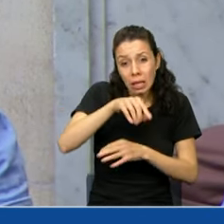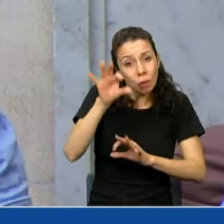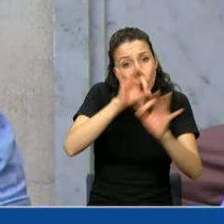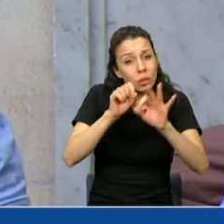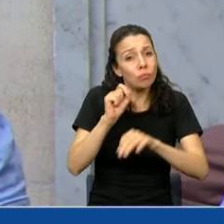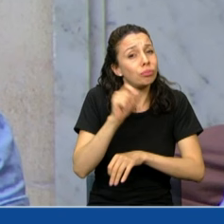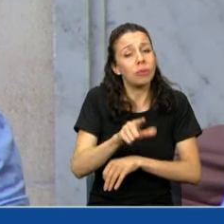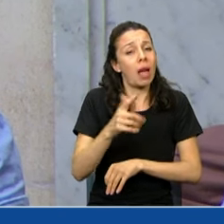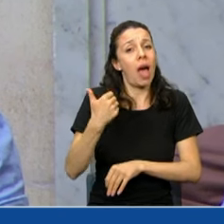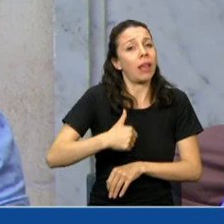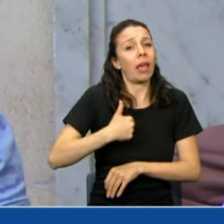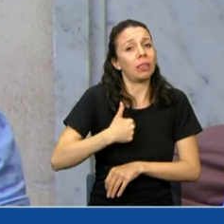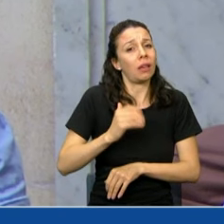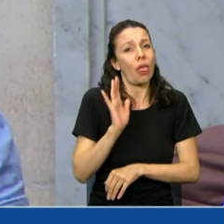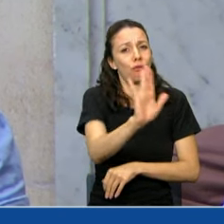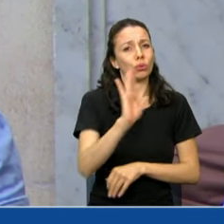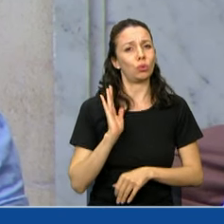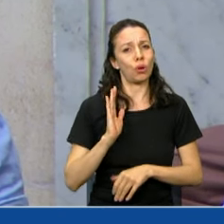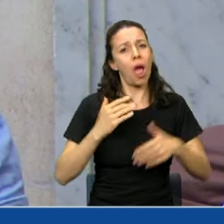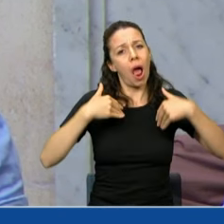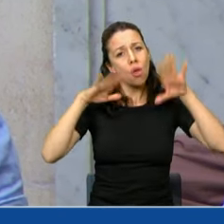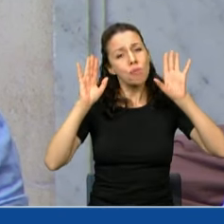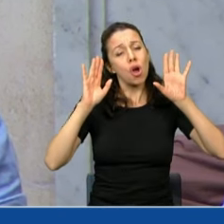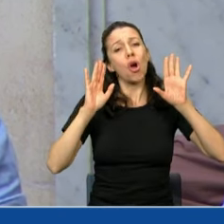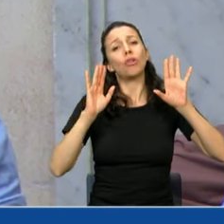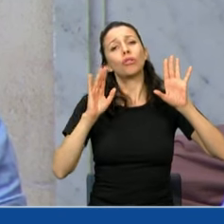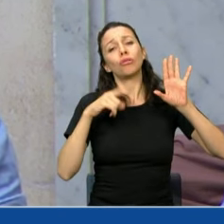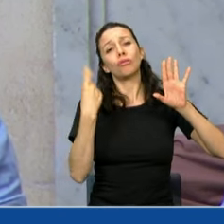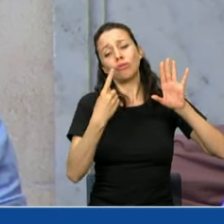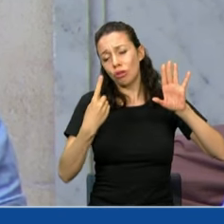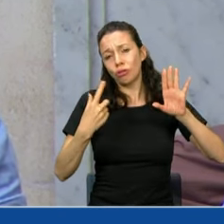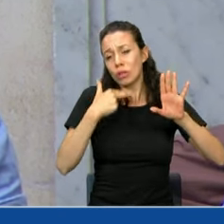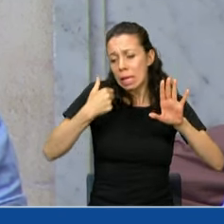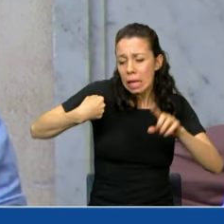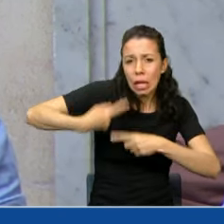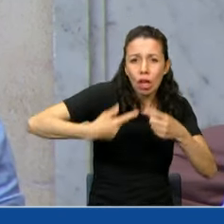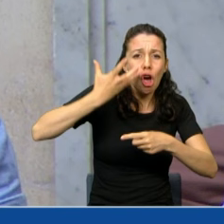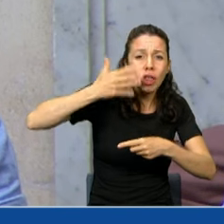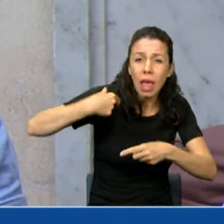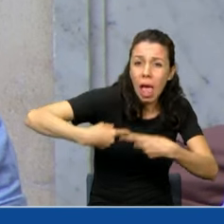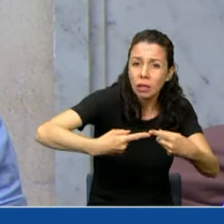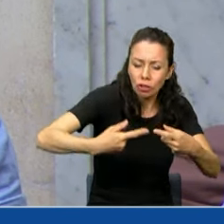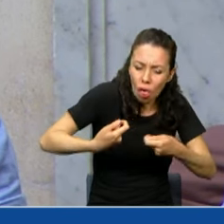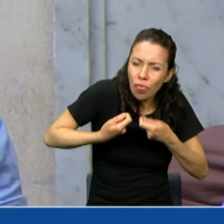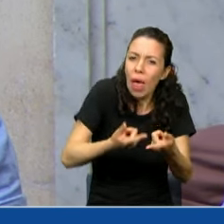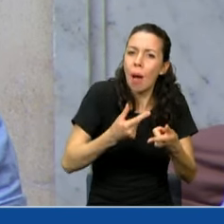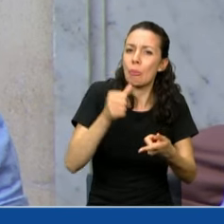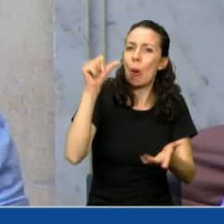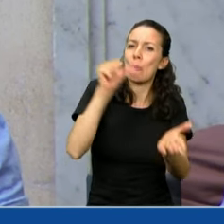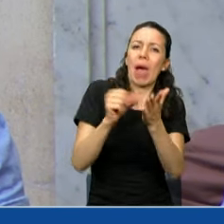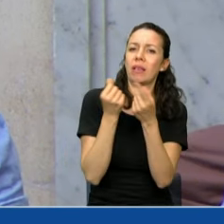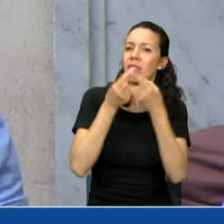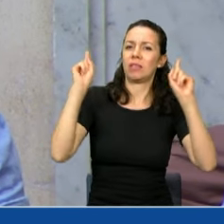viene y que tal vez Nosotros le estemos dejando a nuestra descendencia una posibilidad de un país distinto